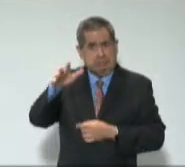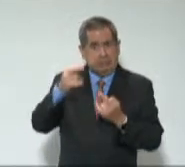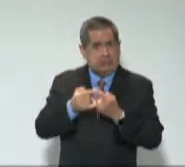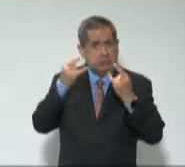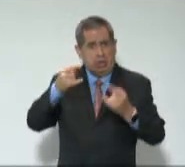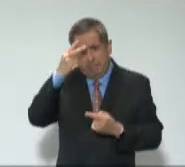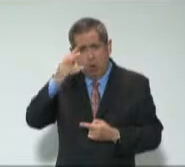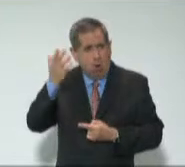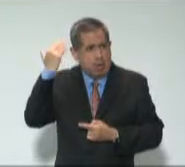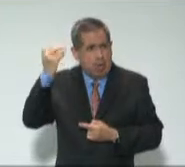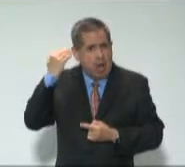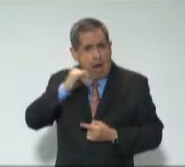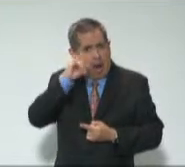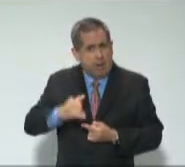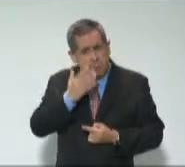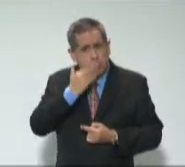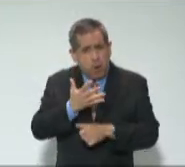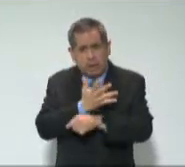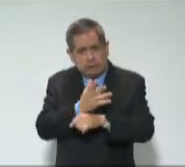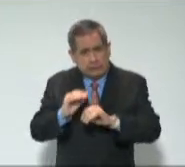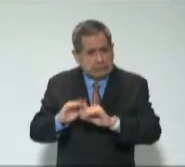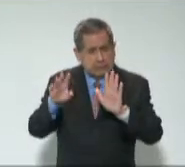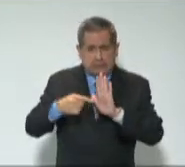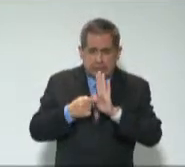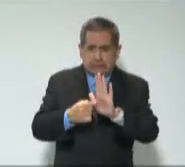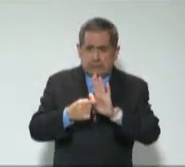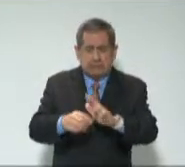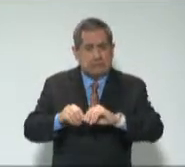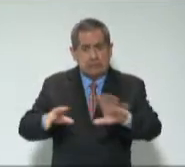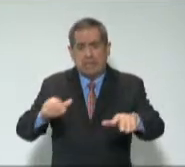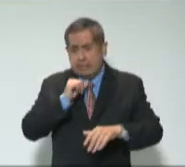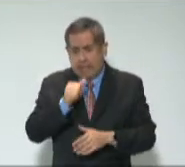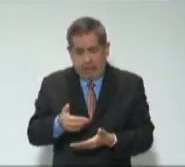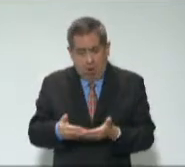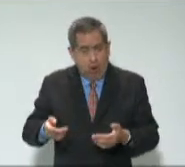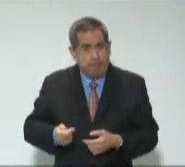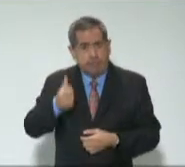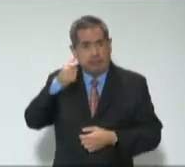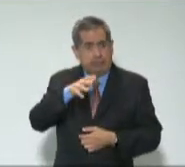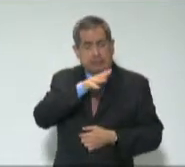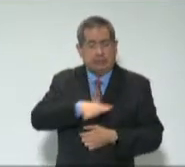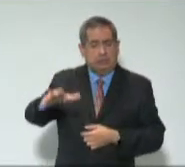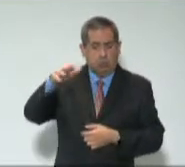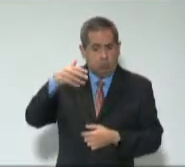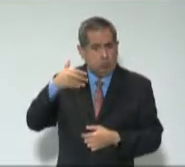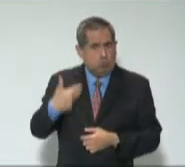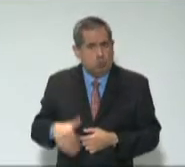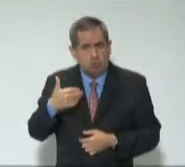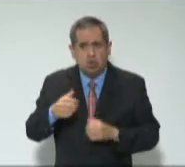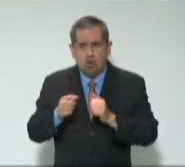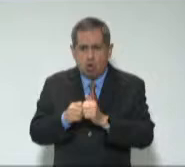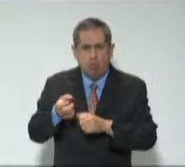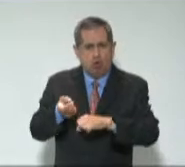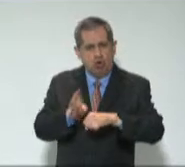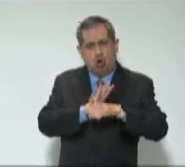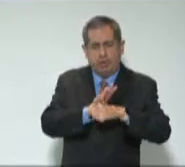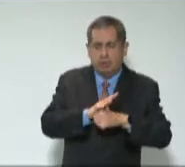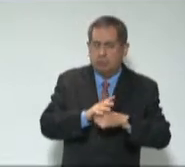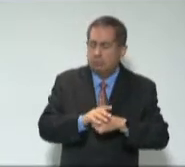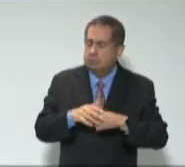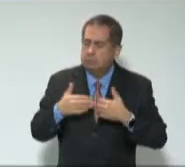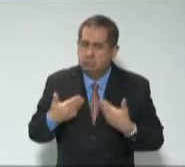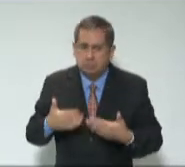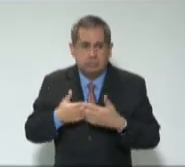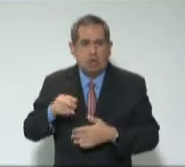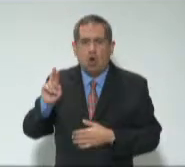México nunca sabía transparentado la información de la manera como se ha transparentado en el caso del sarcov 2 y eso es algo que nosotros